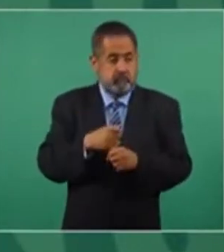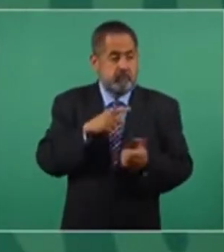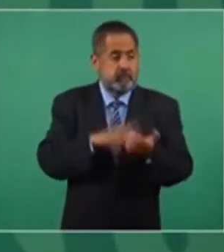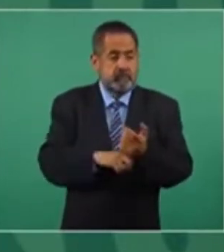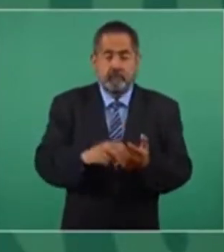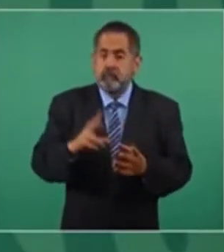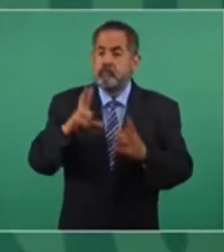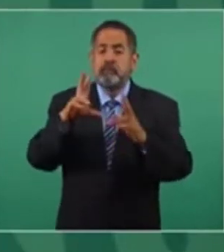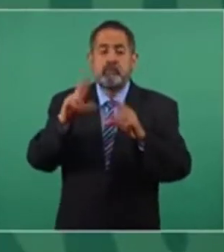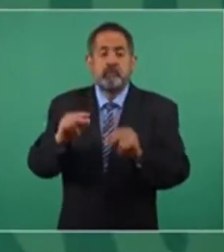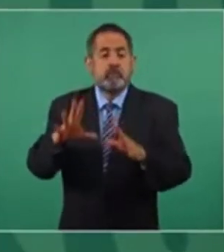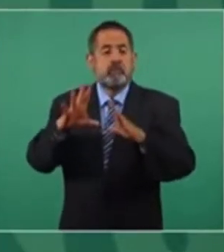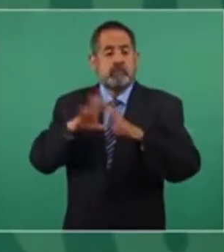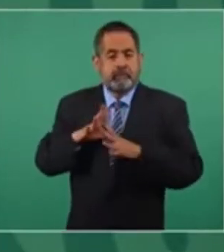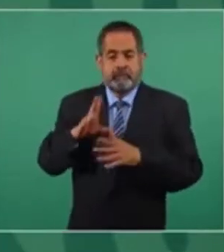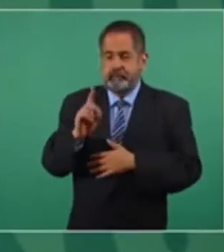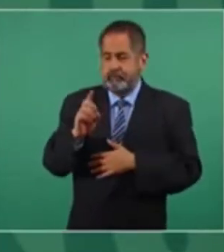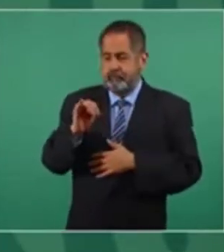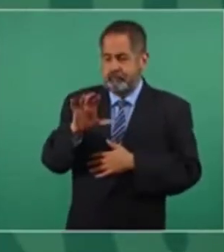antidemocracia en México,